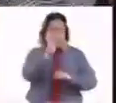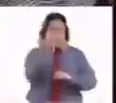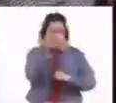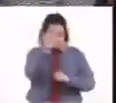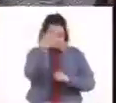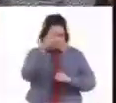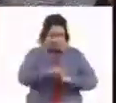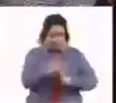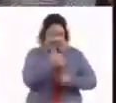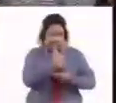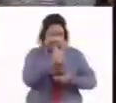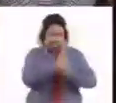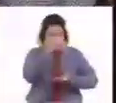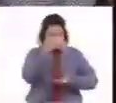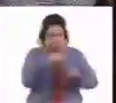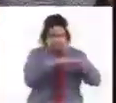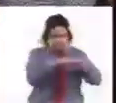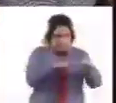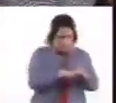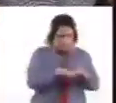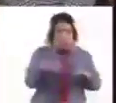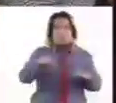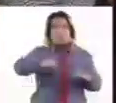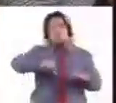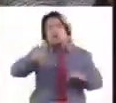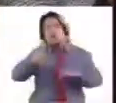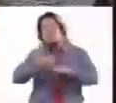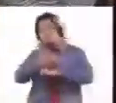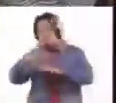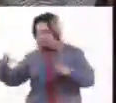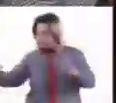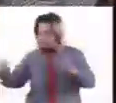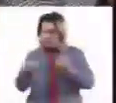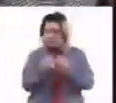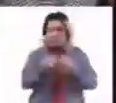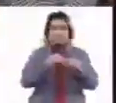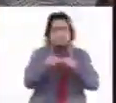trabajar con cualquier estado de la República. Doctora, y finalmente, si tenemos a la mejor policía,